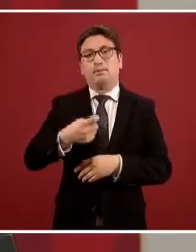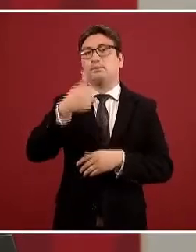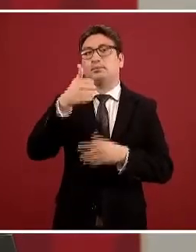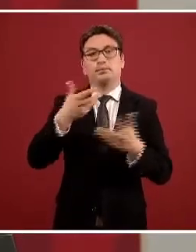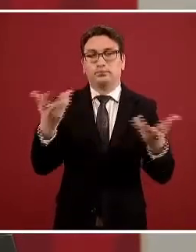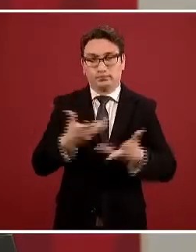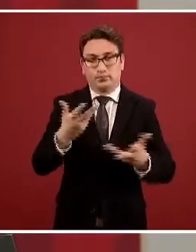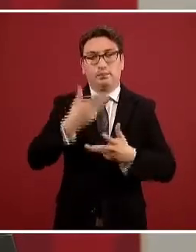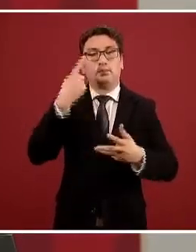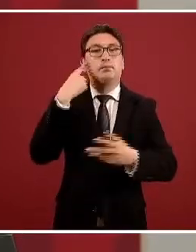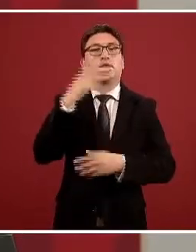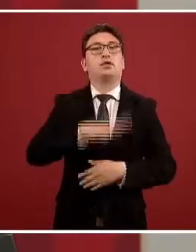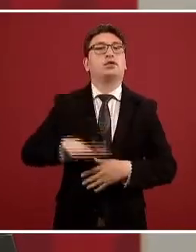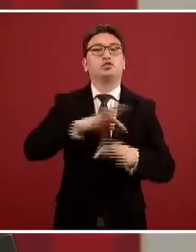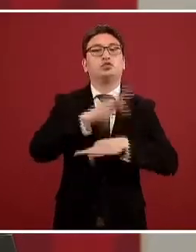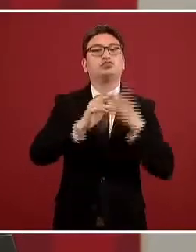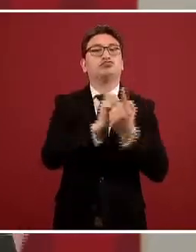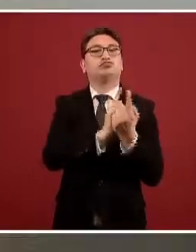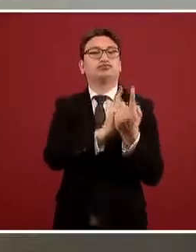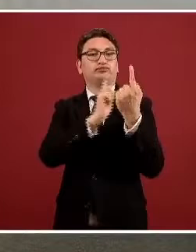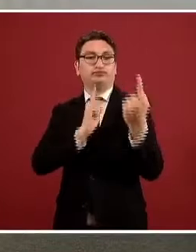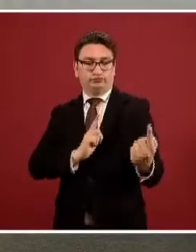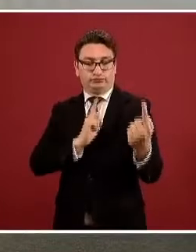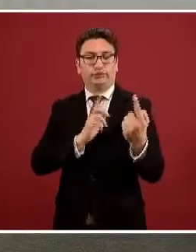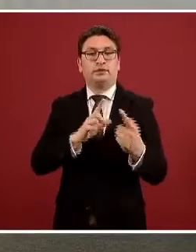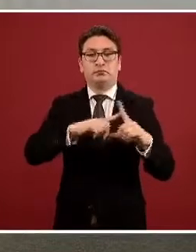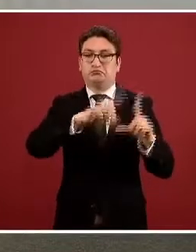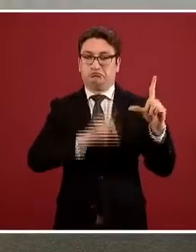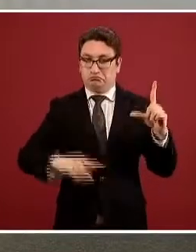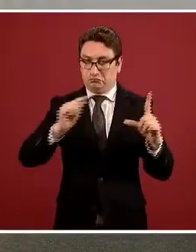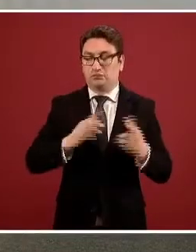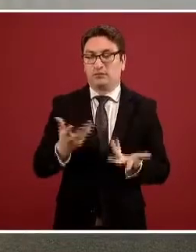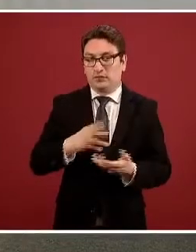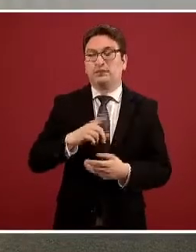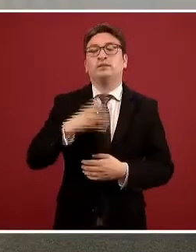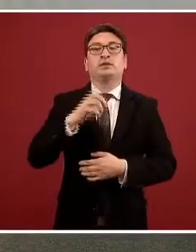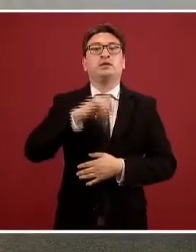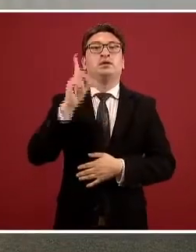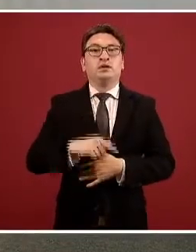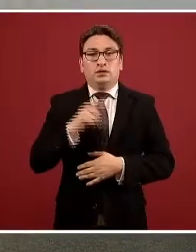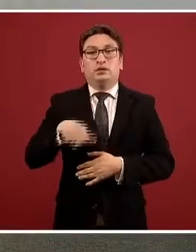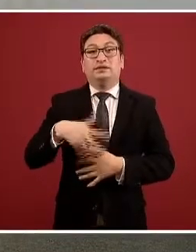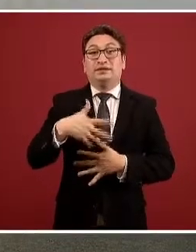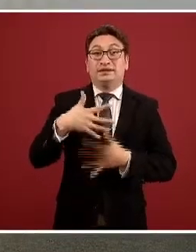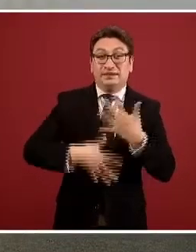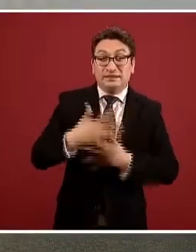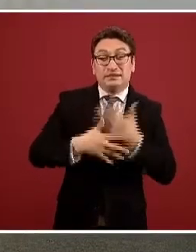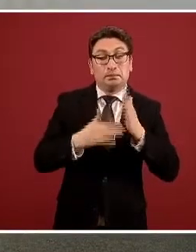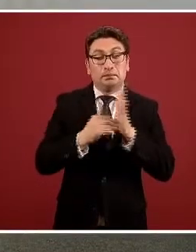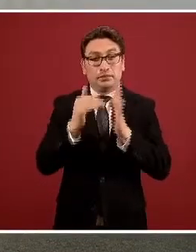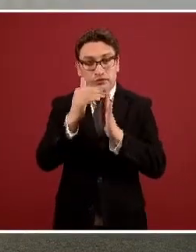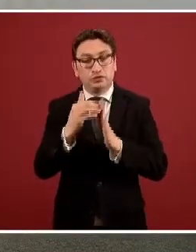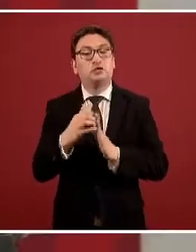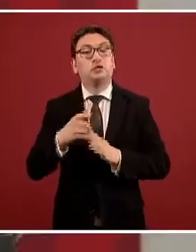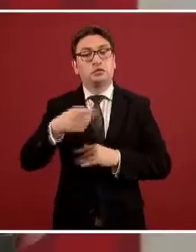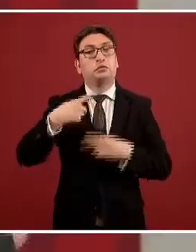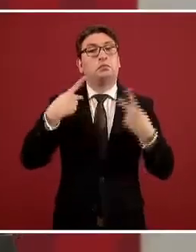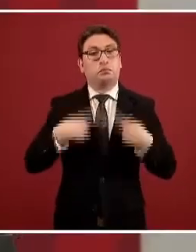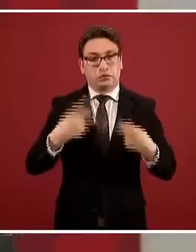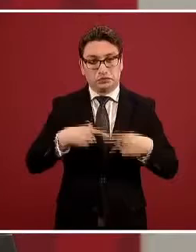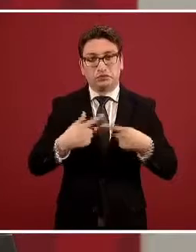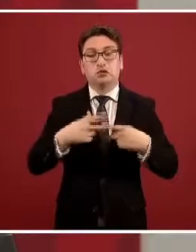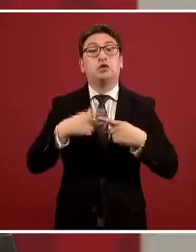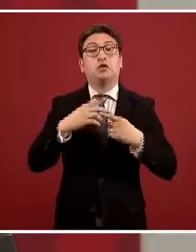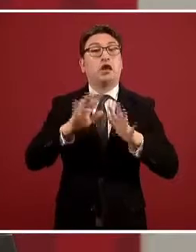intervenciones de la Jornada Nacional de Sana Distancia, que nos aportó inmediatamente 15 millones, más de 15 millones de personas fuera